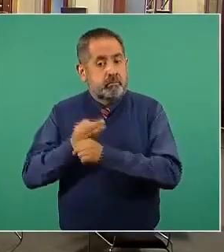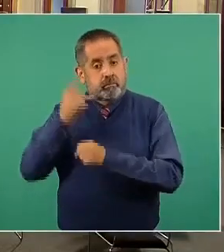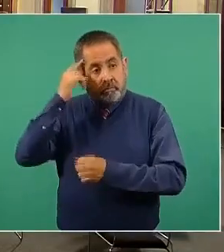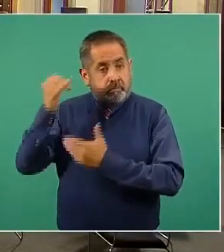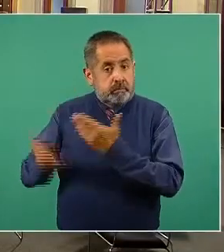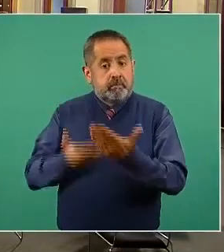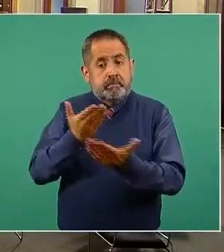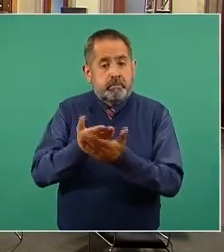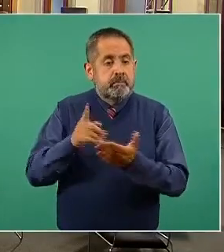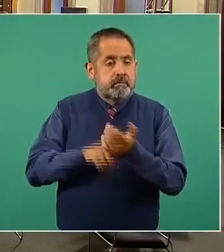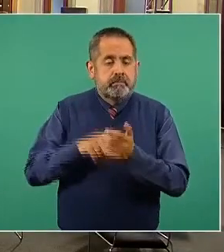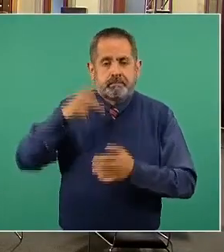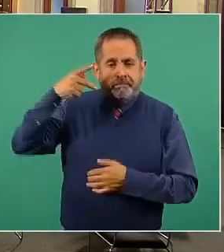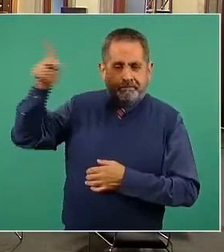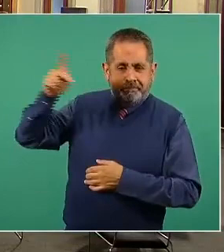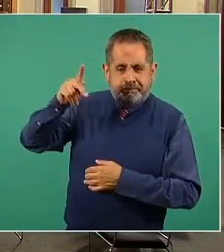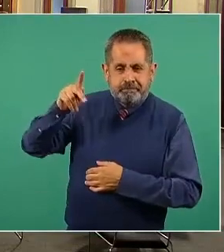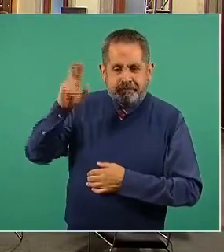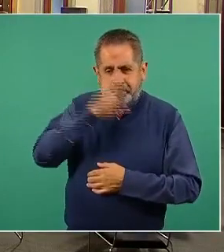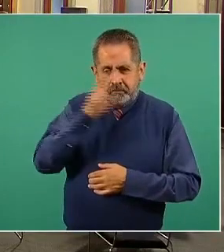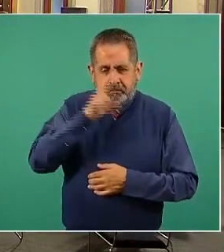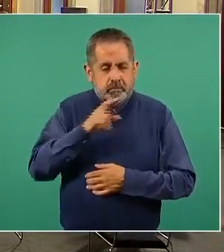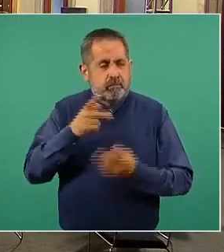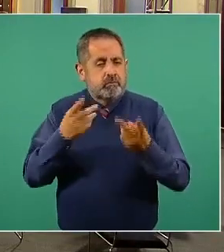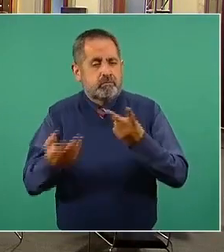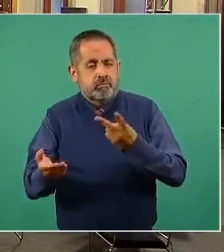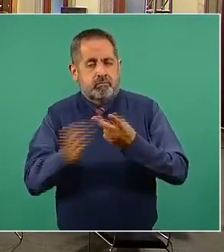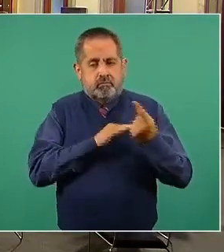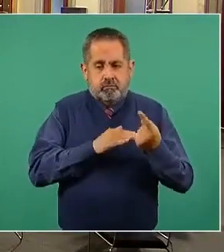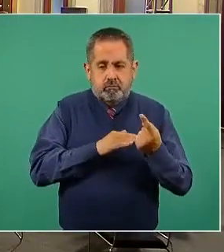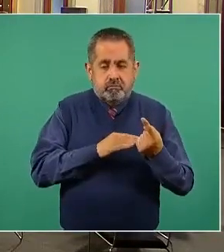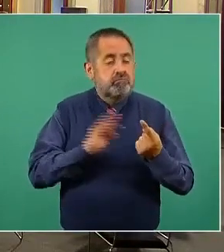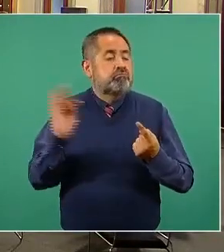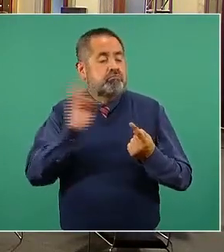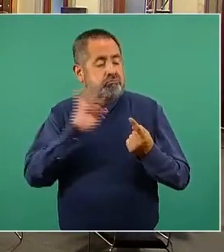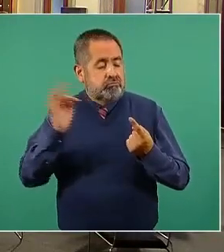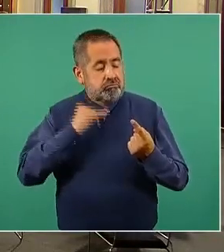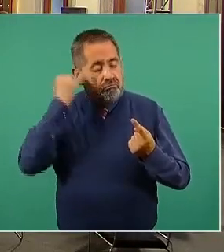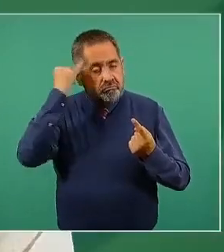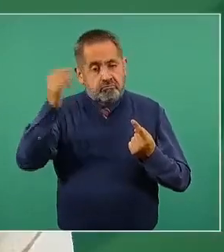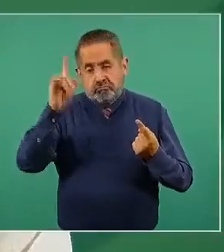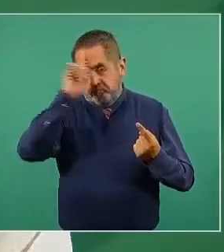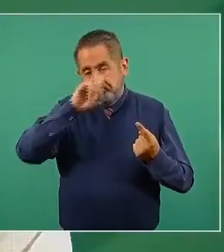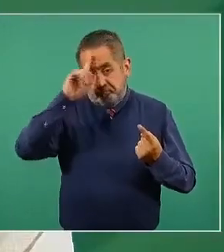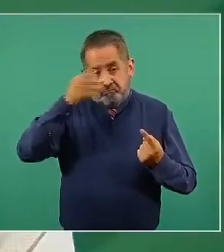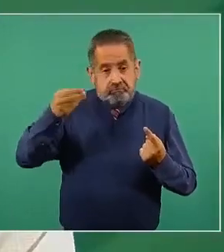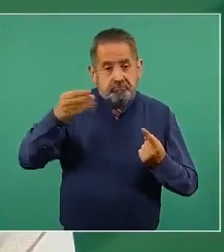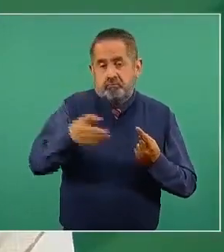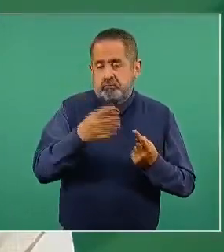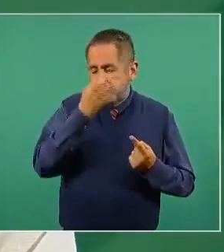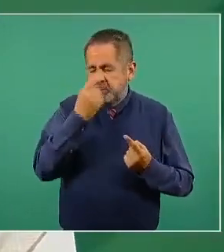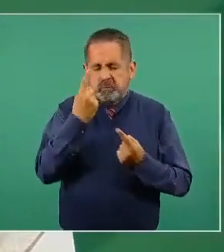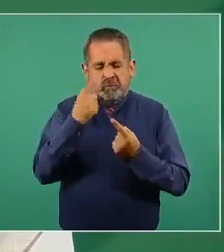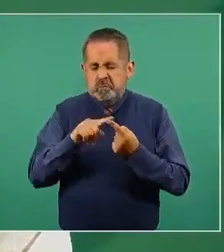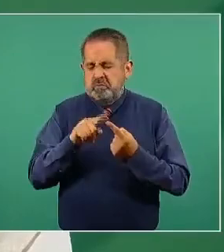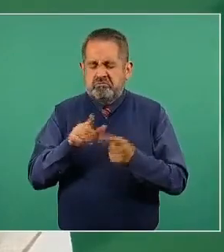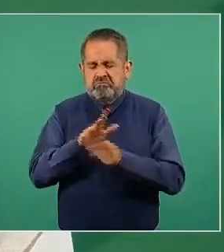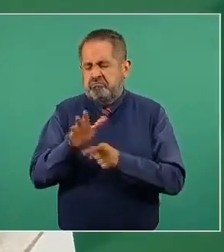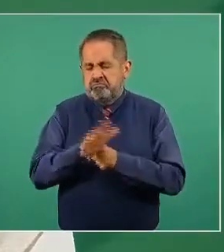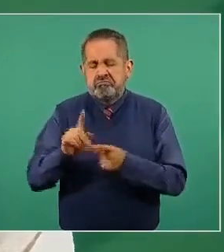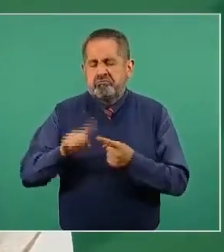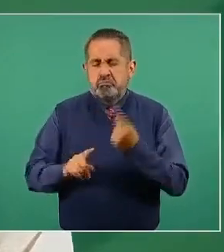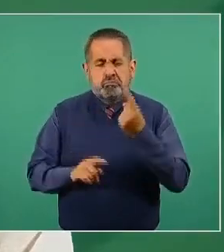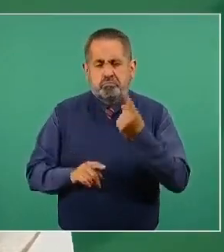propuesta de Sputnik Light, en donde posiblemente sugeriría o propondría el uso de una sola